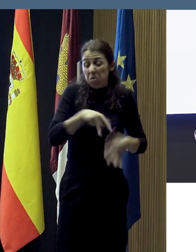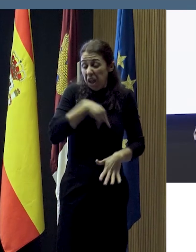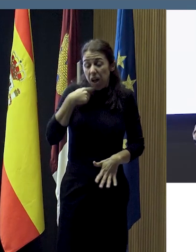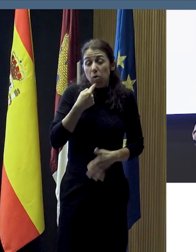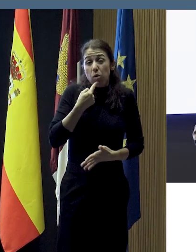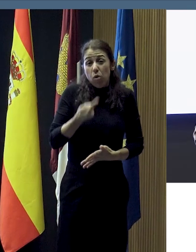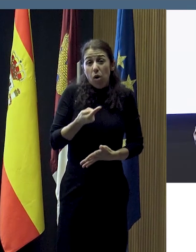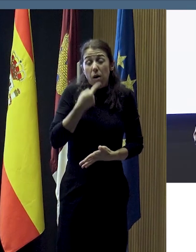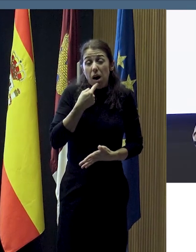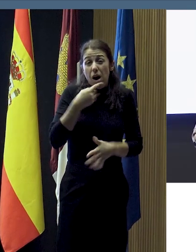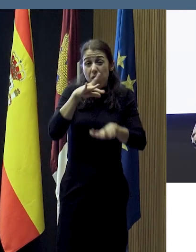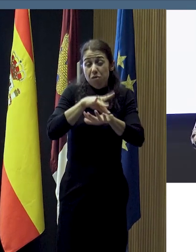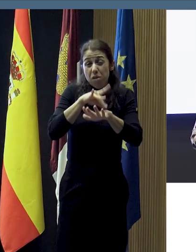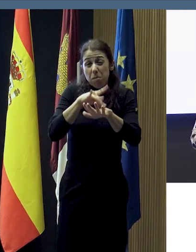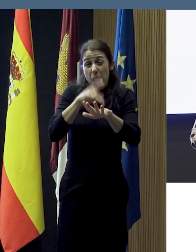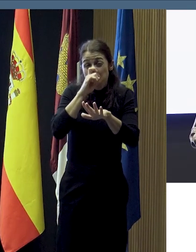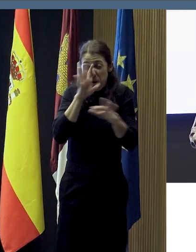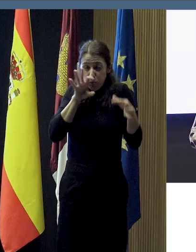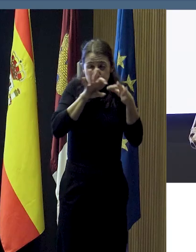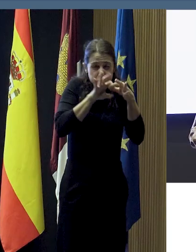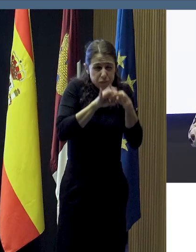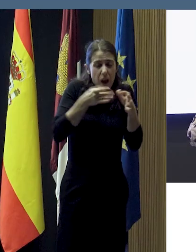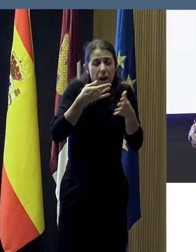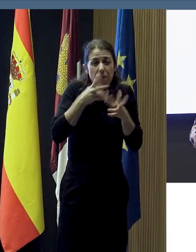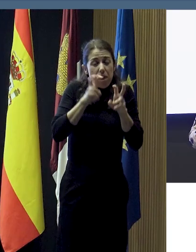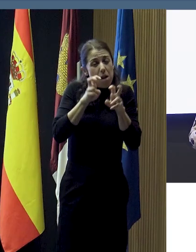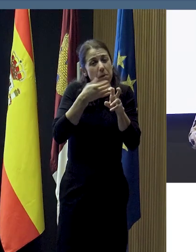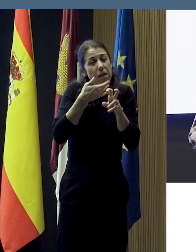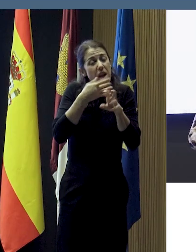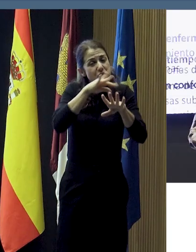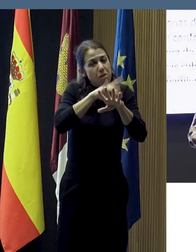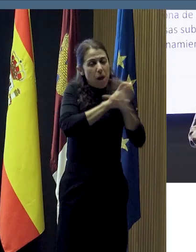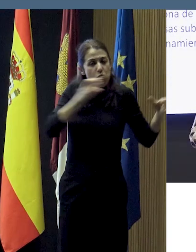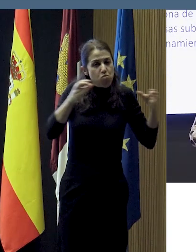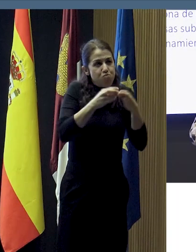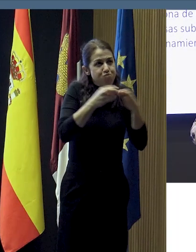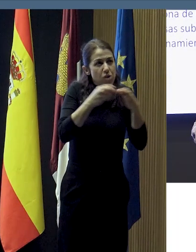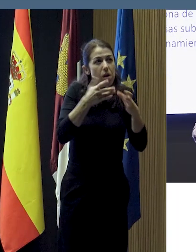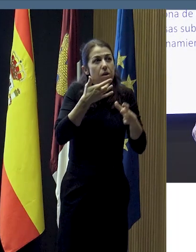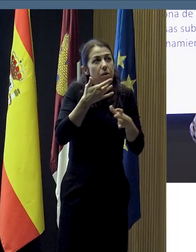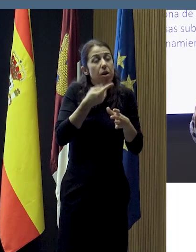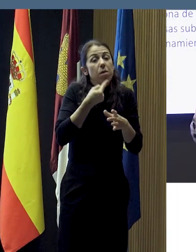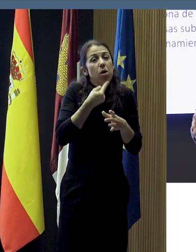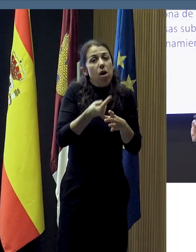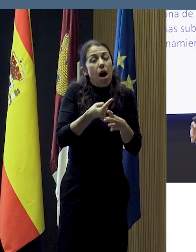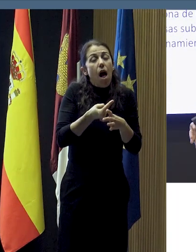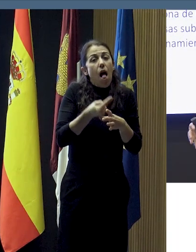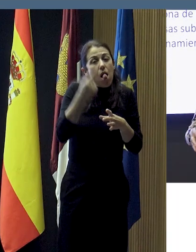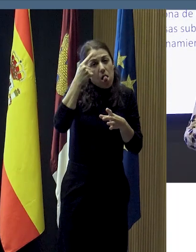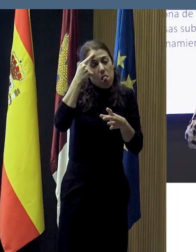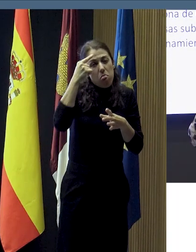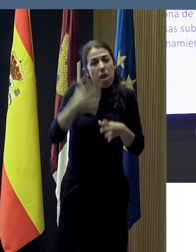cuando hablamos de enfermedades que afectan a la memoria, hablamos de un grupo de enfermedades. Hablamos de lo que denominamos